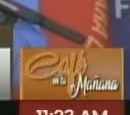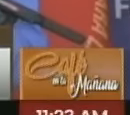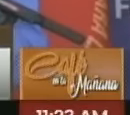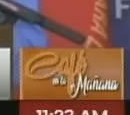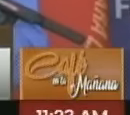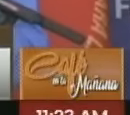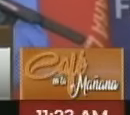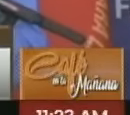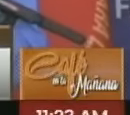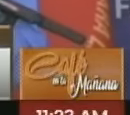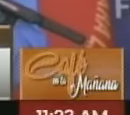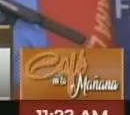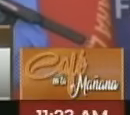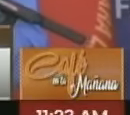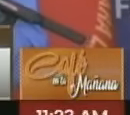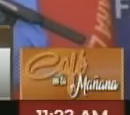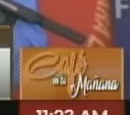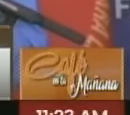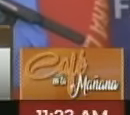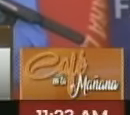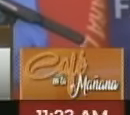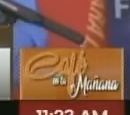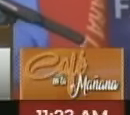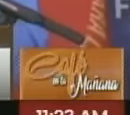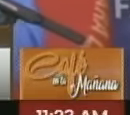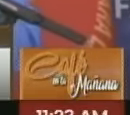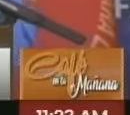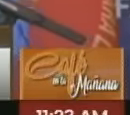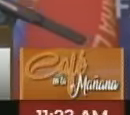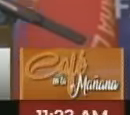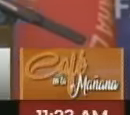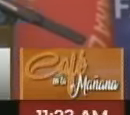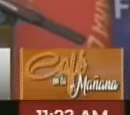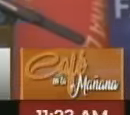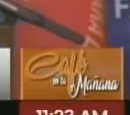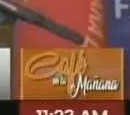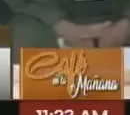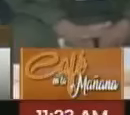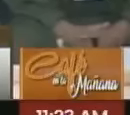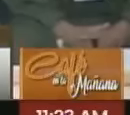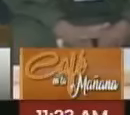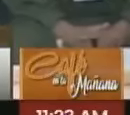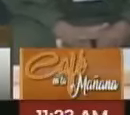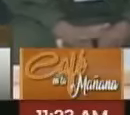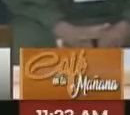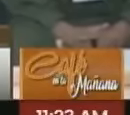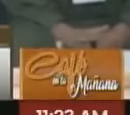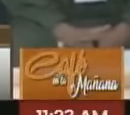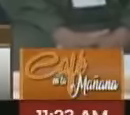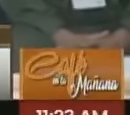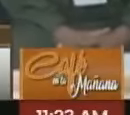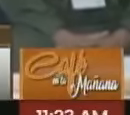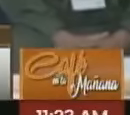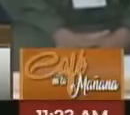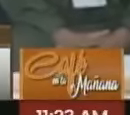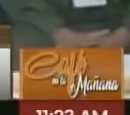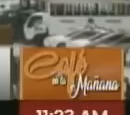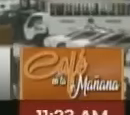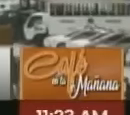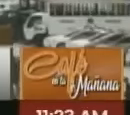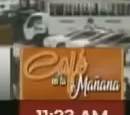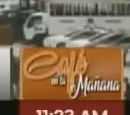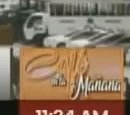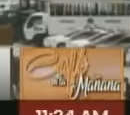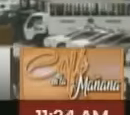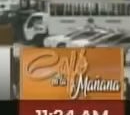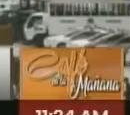Padrino, general Hernández y al alto mando militar, como a cada uno de los hombres y mujeres de